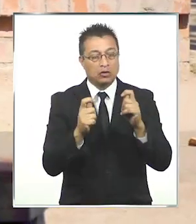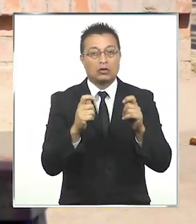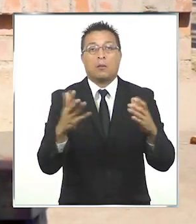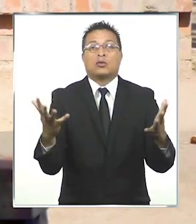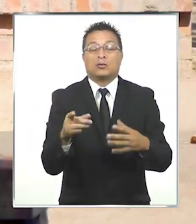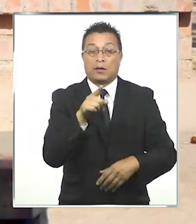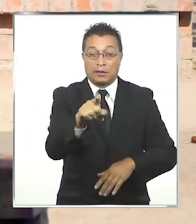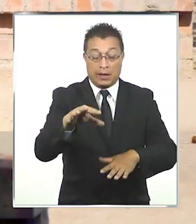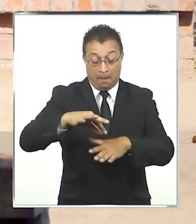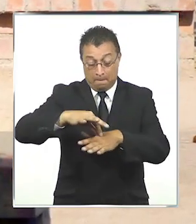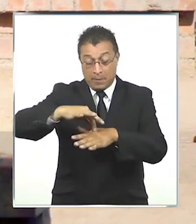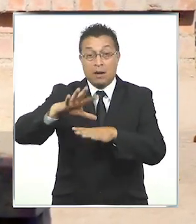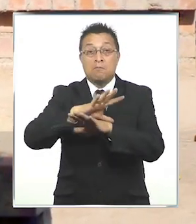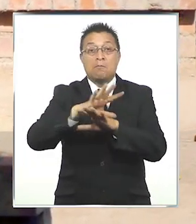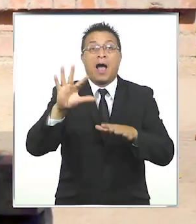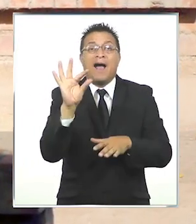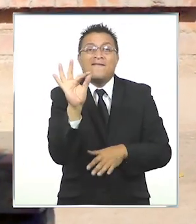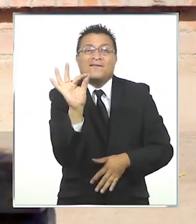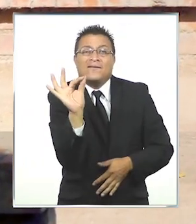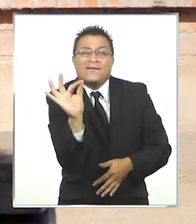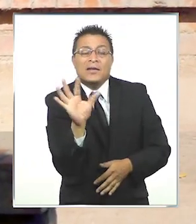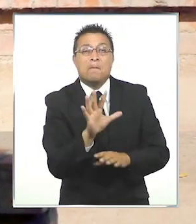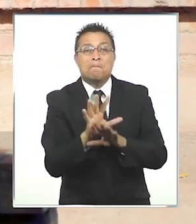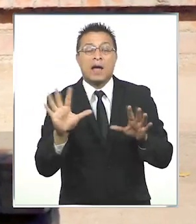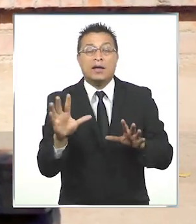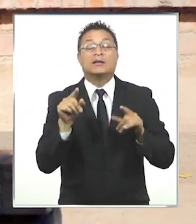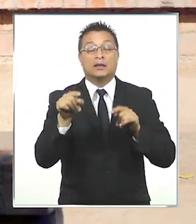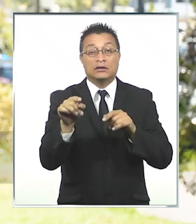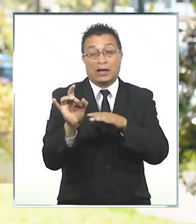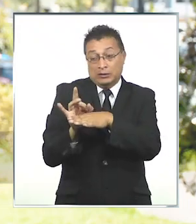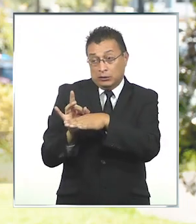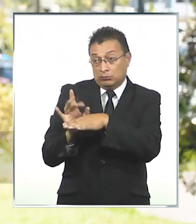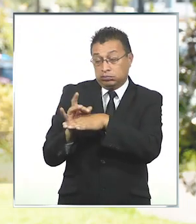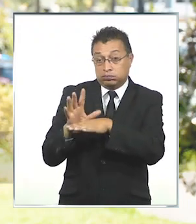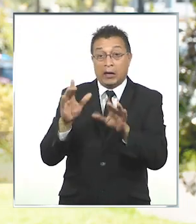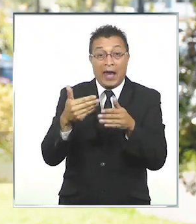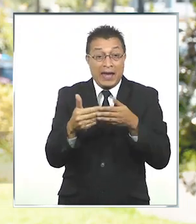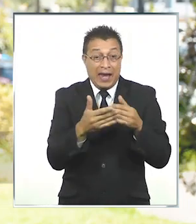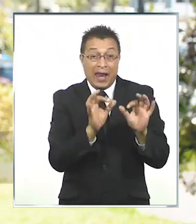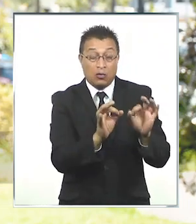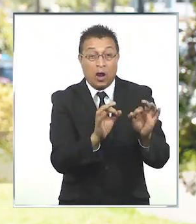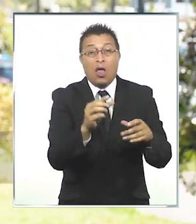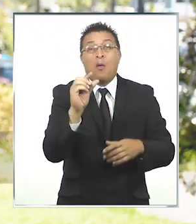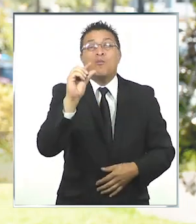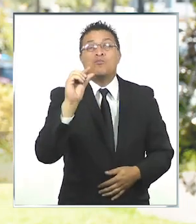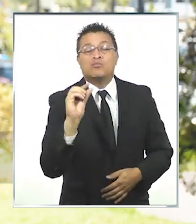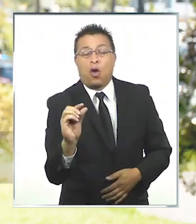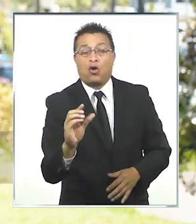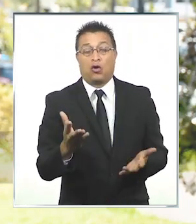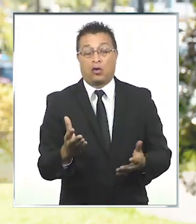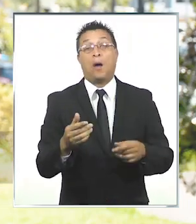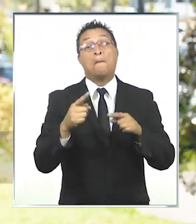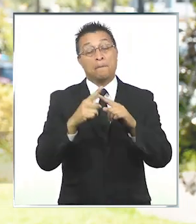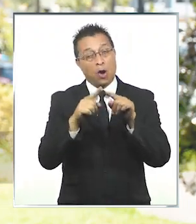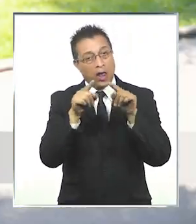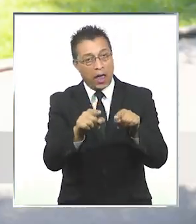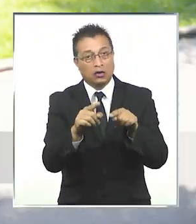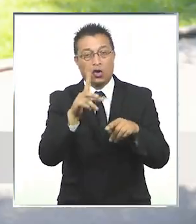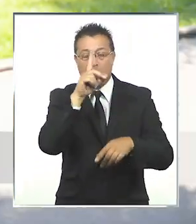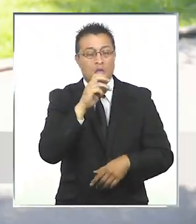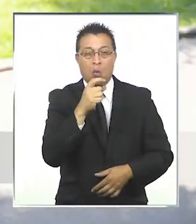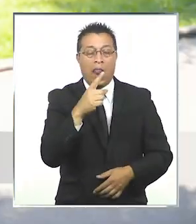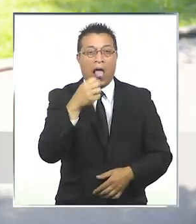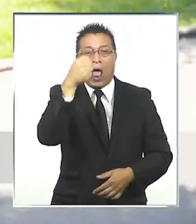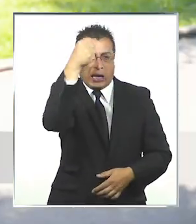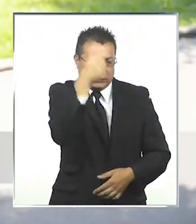tremendamente peligrosa, porque ellos tienen la piel mucho más delgada aún. Sus elementos de protección realmente son ínfimos, de